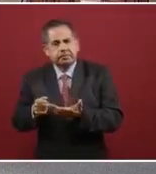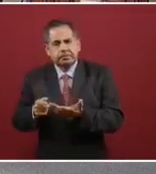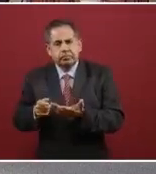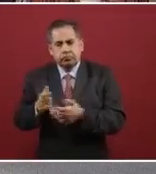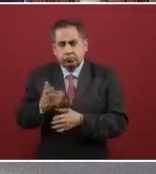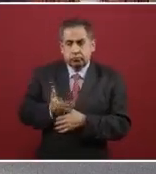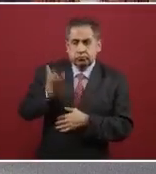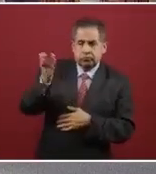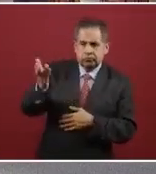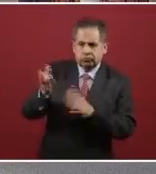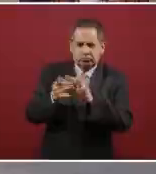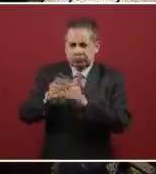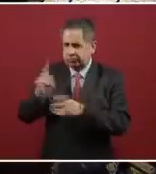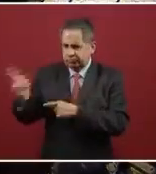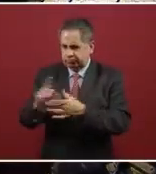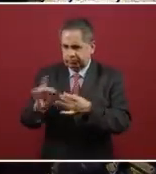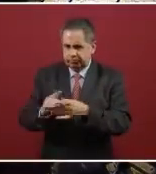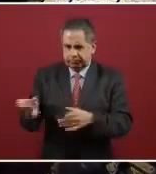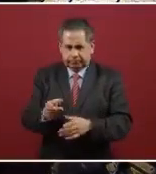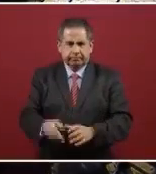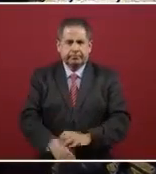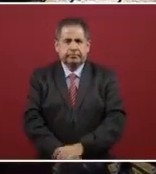se solicita. A ver si lo puedes.